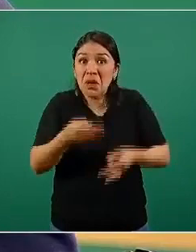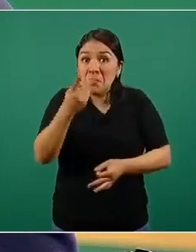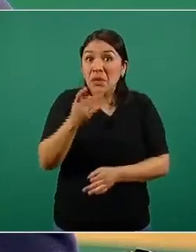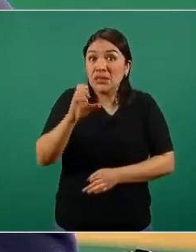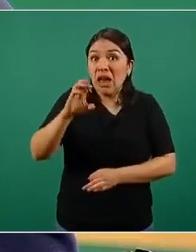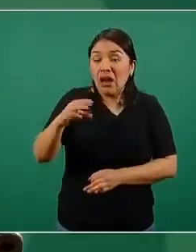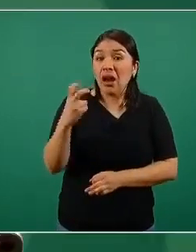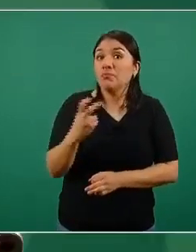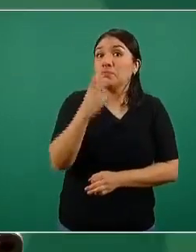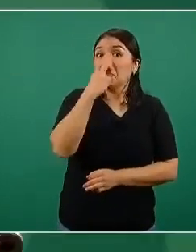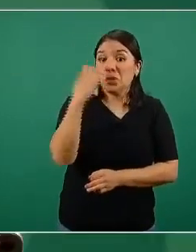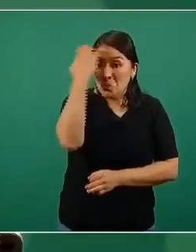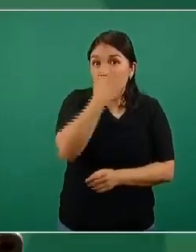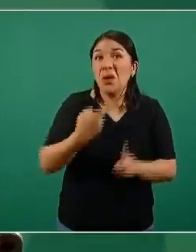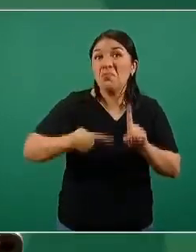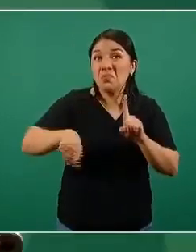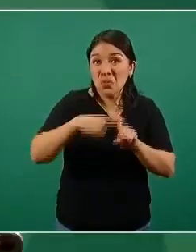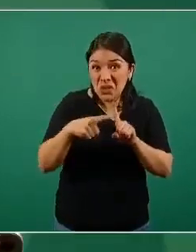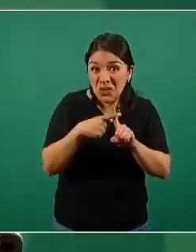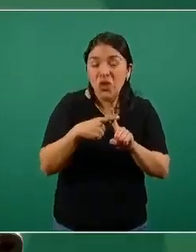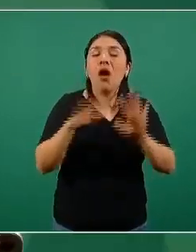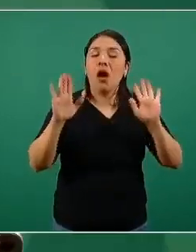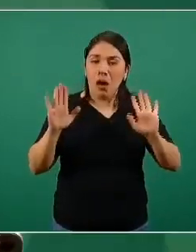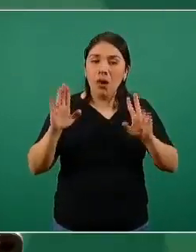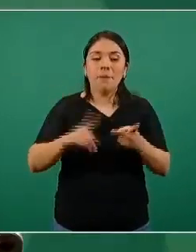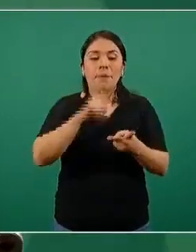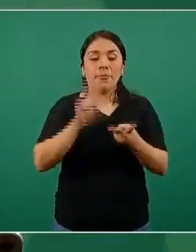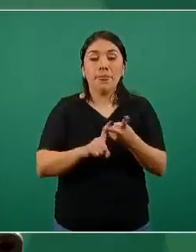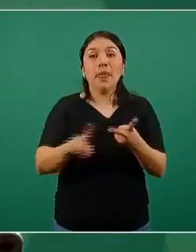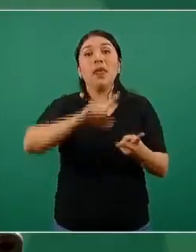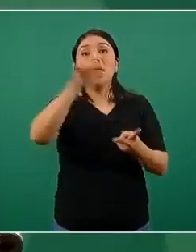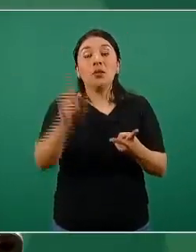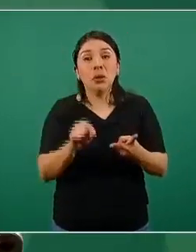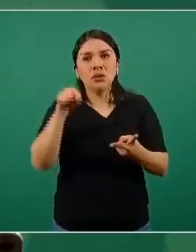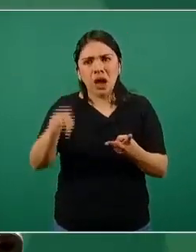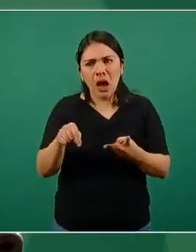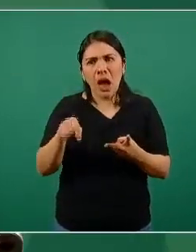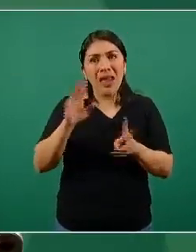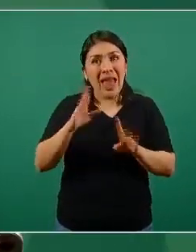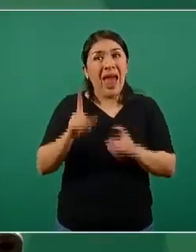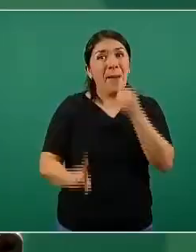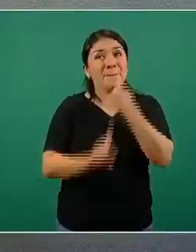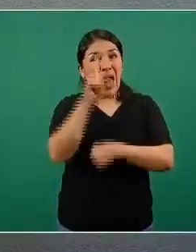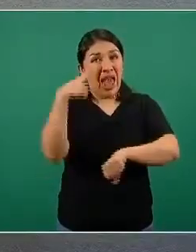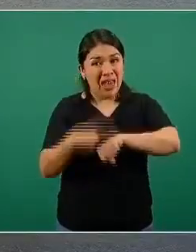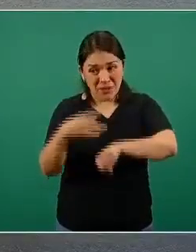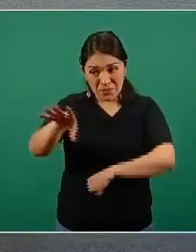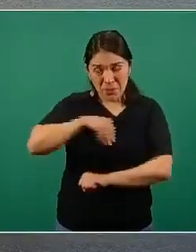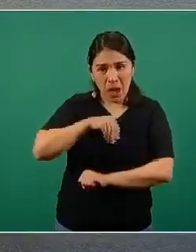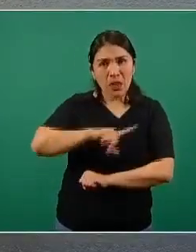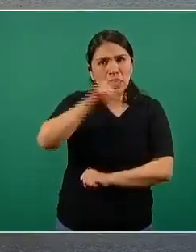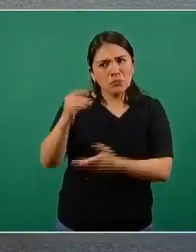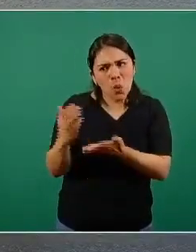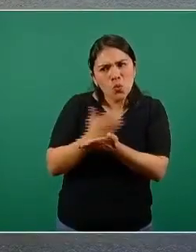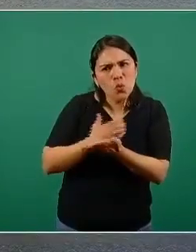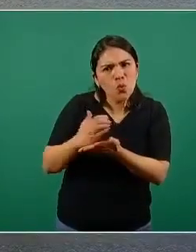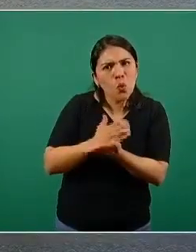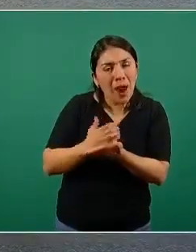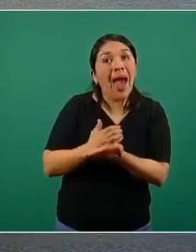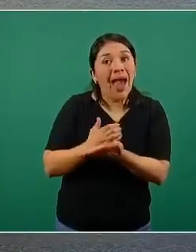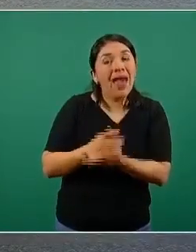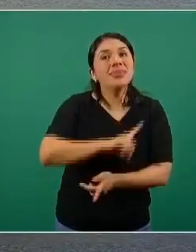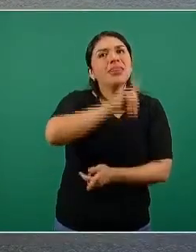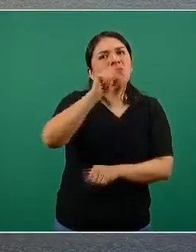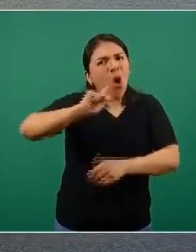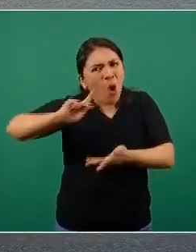Y después que tengan, que se recuperen de ese evento clínico y que empiecen a tener un nuevo evento.